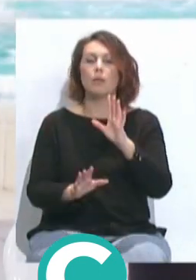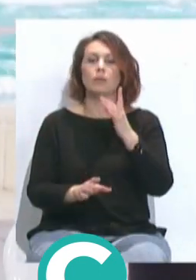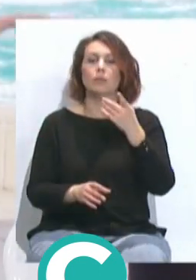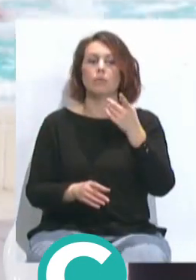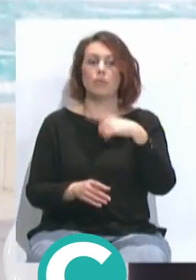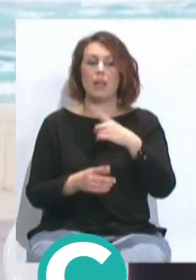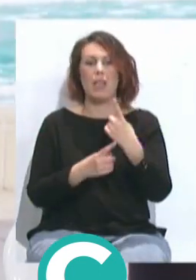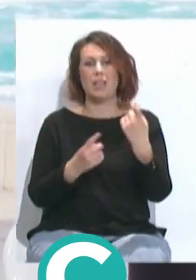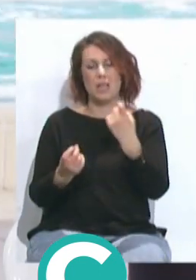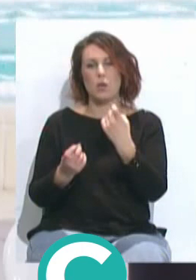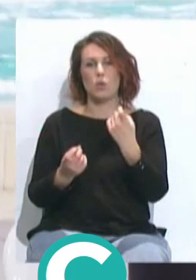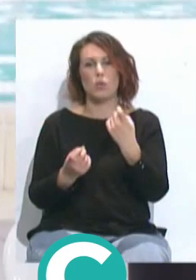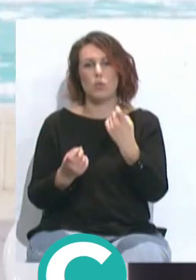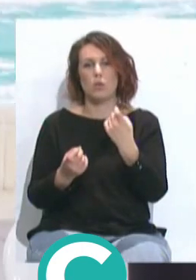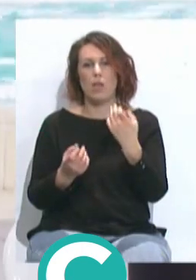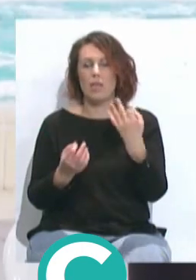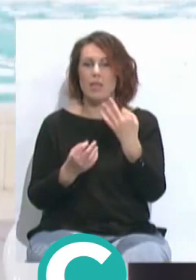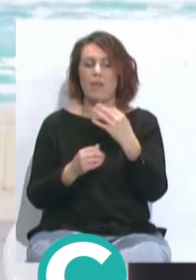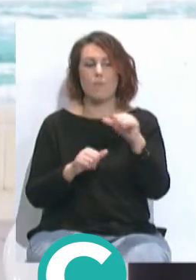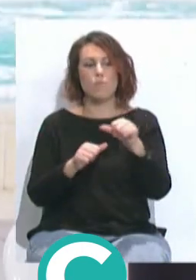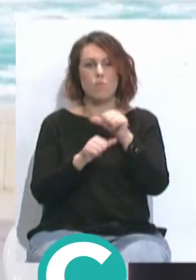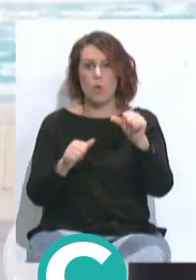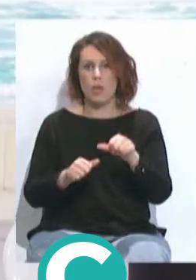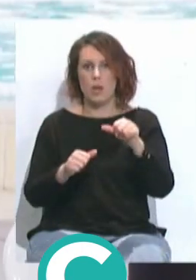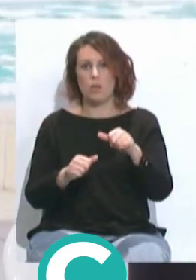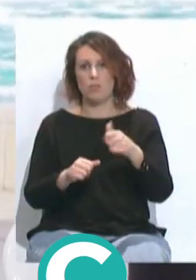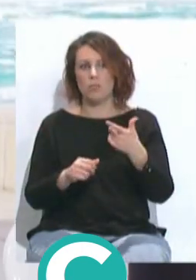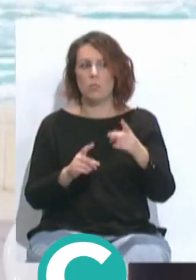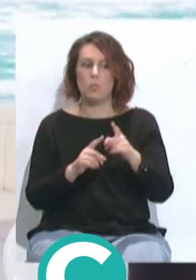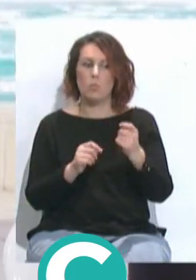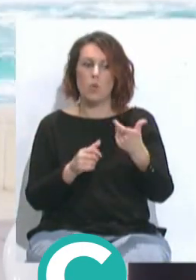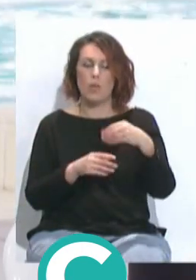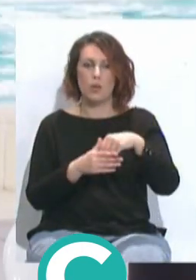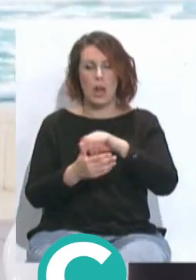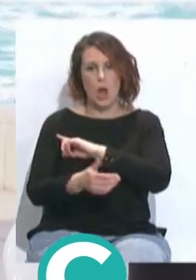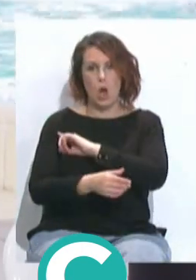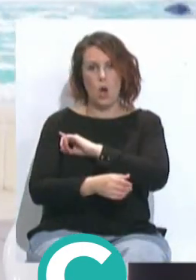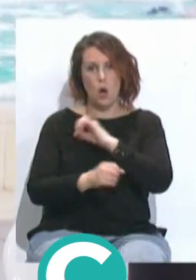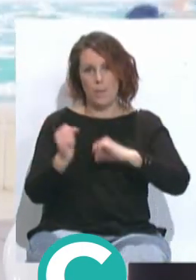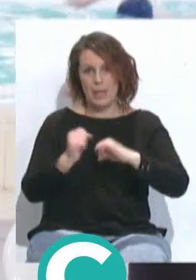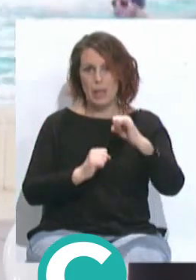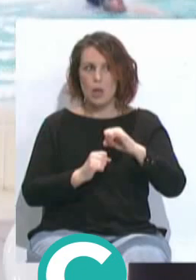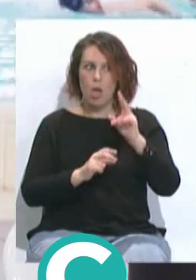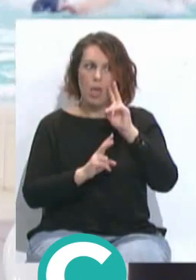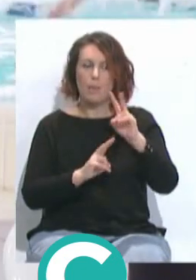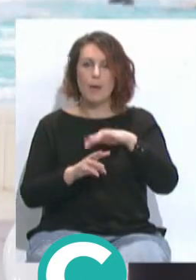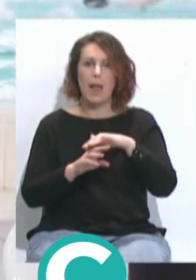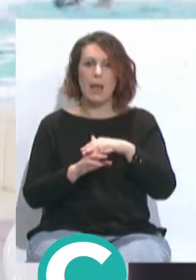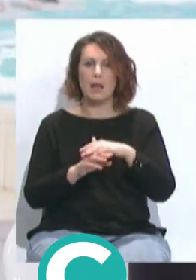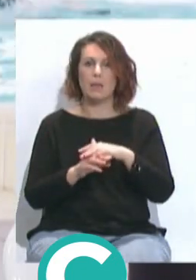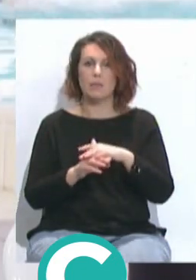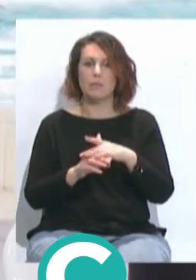creemos que es necesario también que tengan unos referentes que los adquieren de algún modo dentro de la competición para que los visiten o